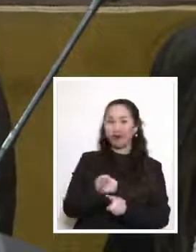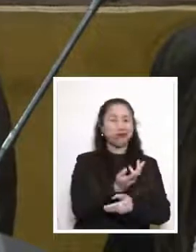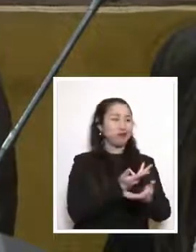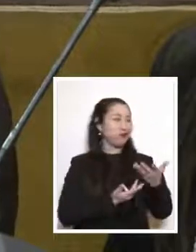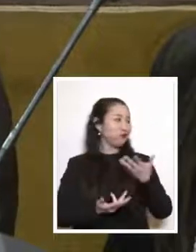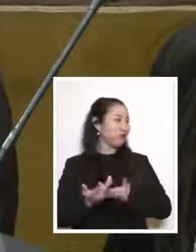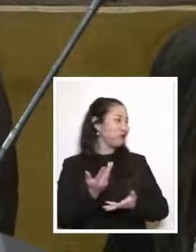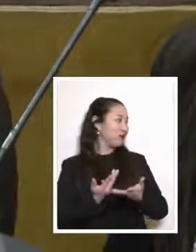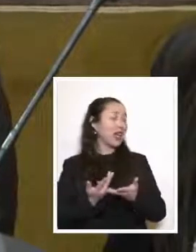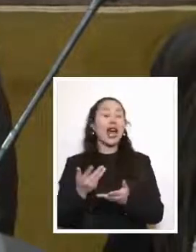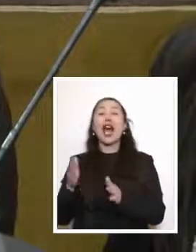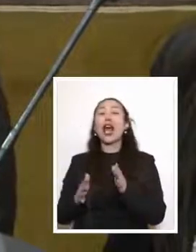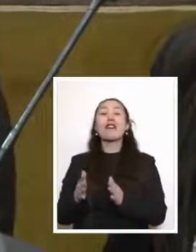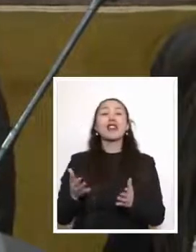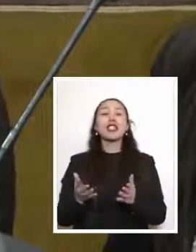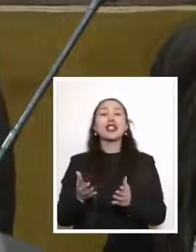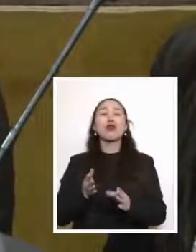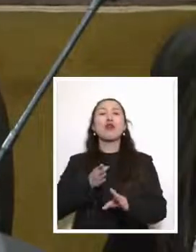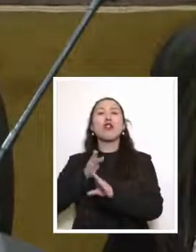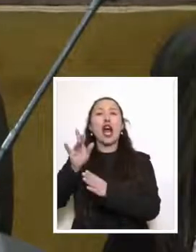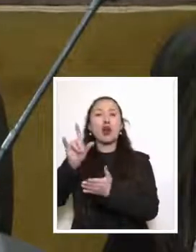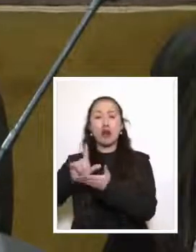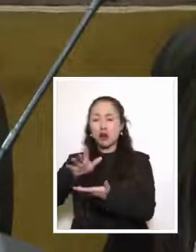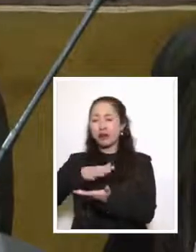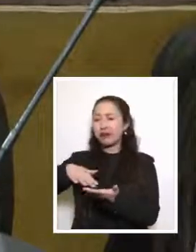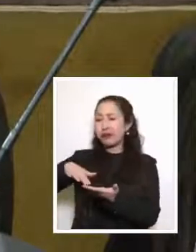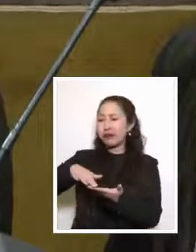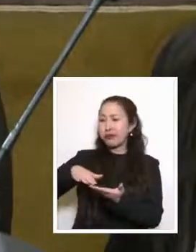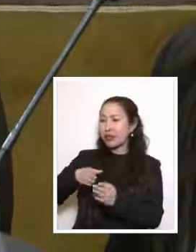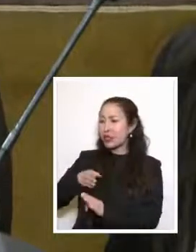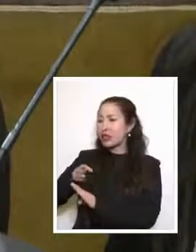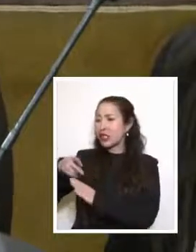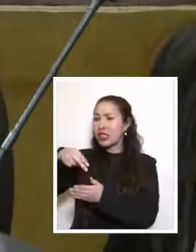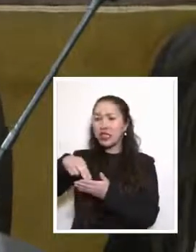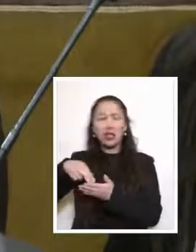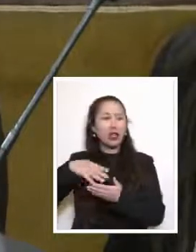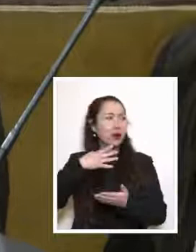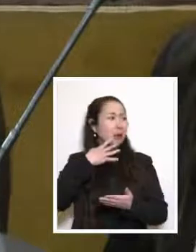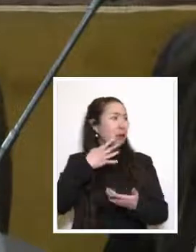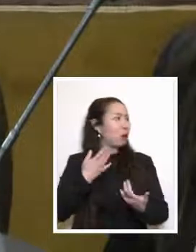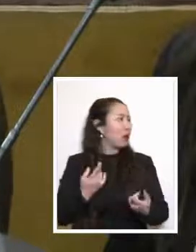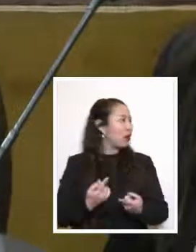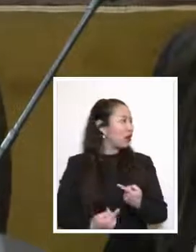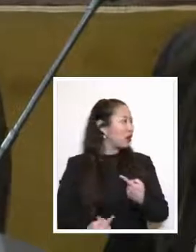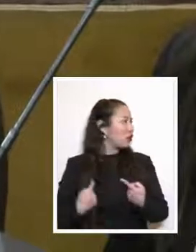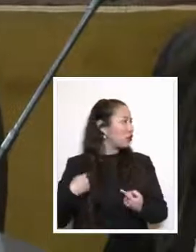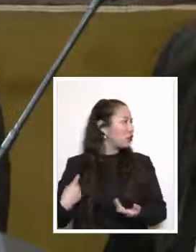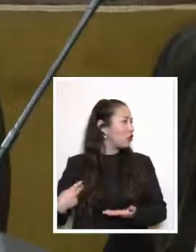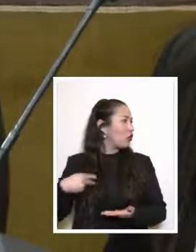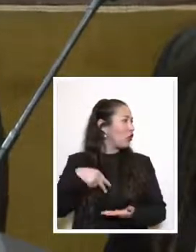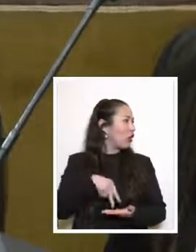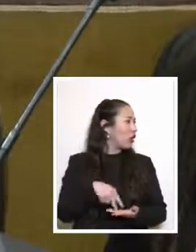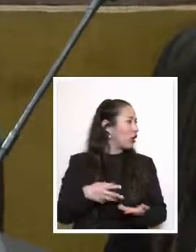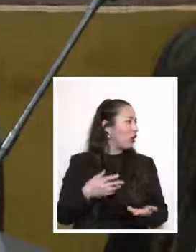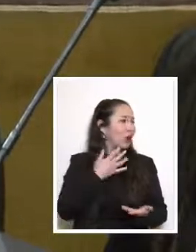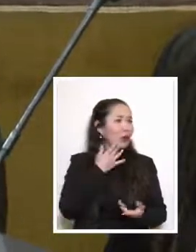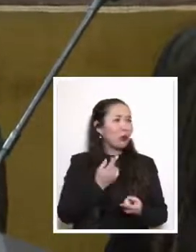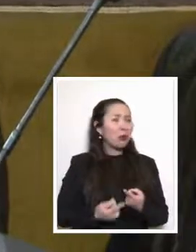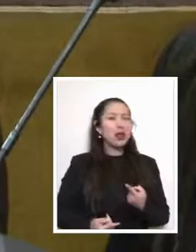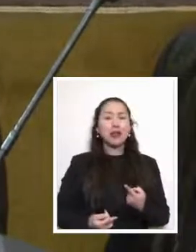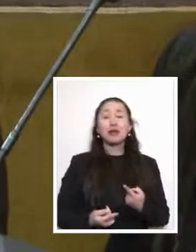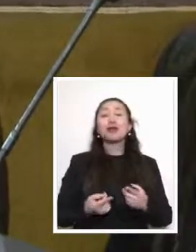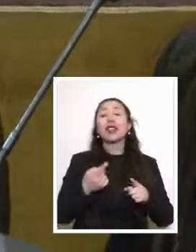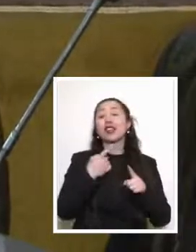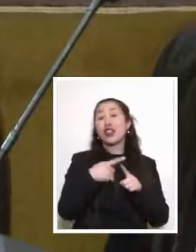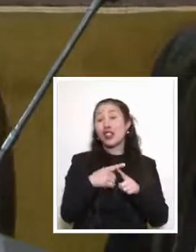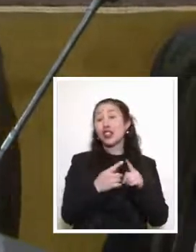repente a espacios que uno dice, ¿qué hago acá? Y no entiendo mucho. Y que de todas las